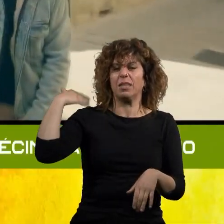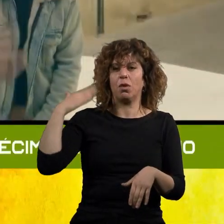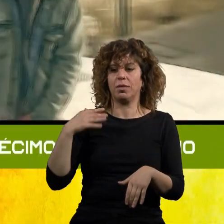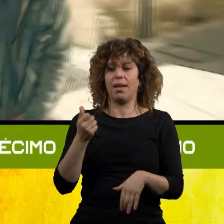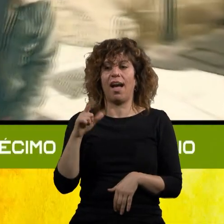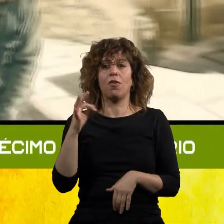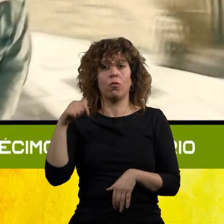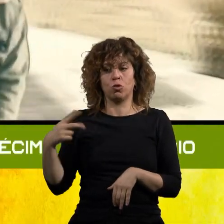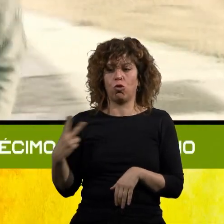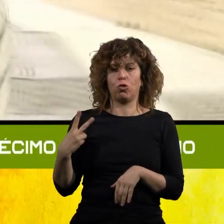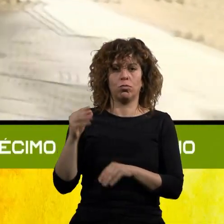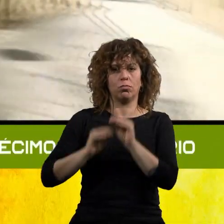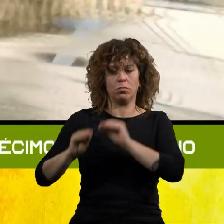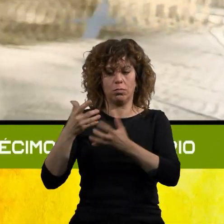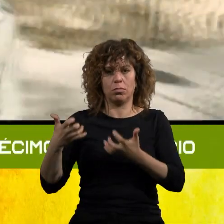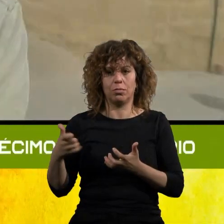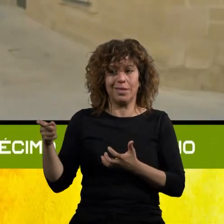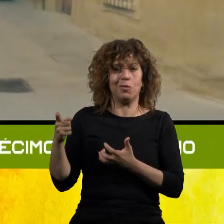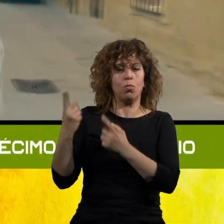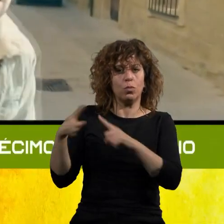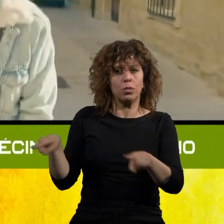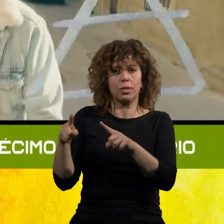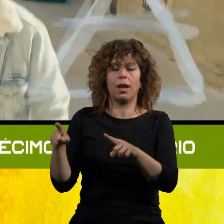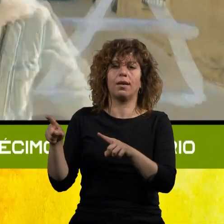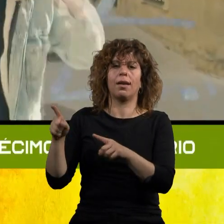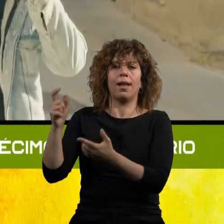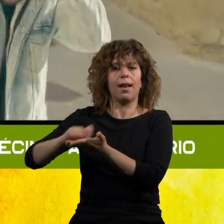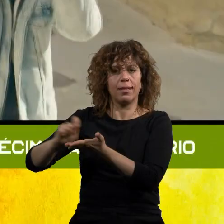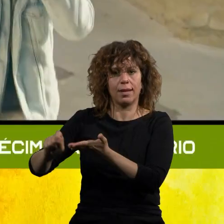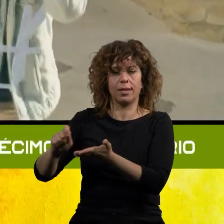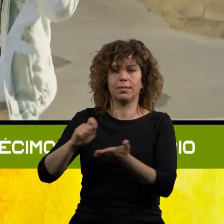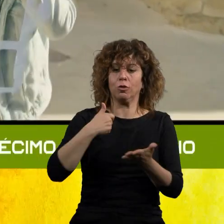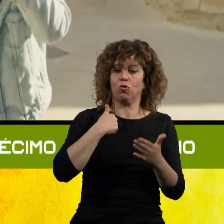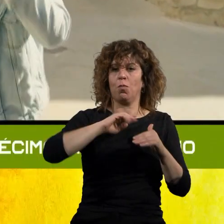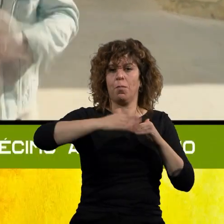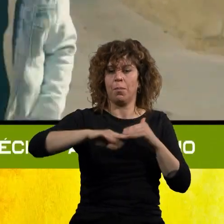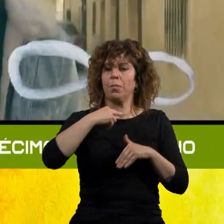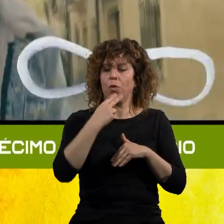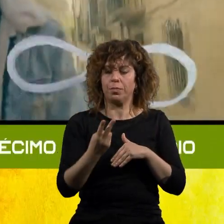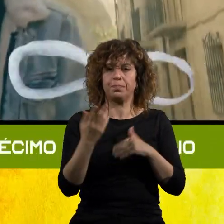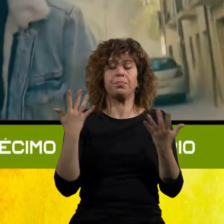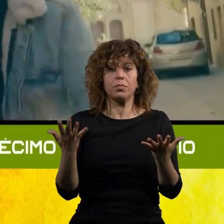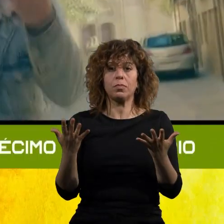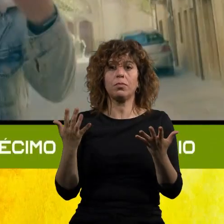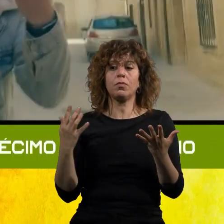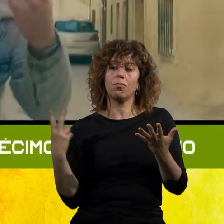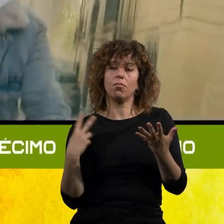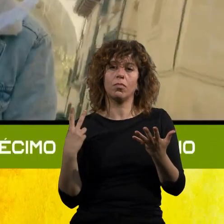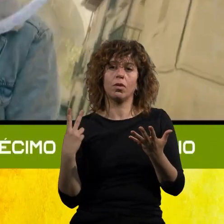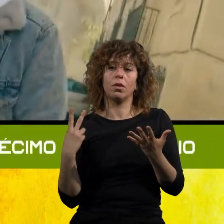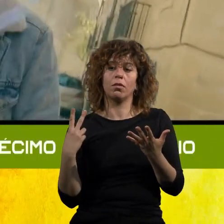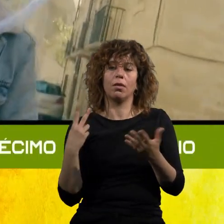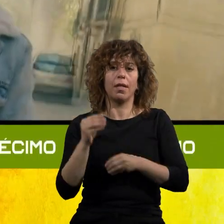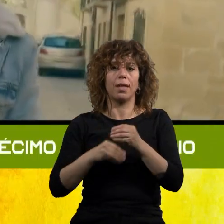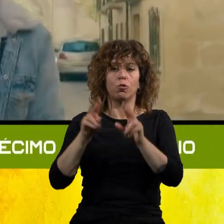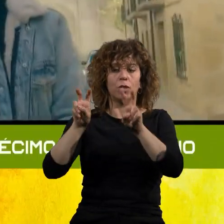todo Alfonso y yo. Alfonso se dedicaba más a la parte musical y yo era más compositor de letras y melodías de voz. Entonces, ¿qué pasa? Que sí, que nosotros hacíamos como el grueso